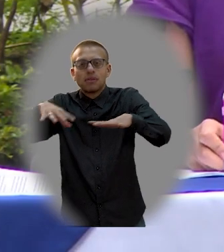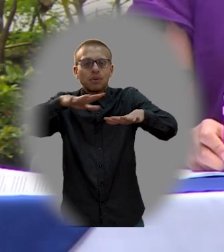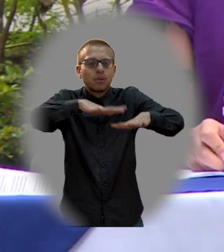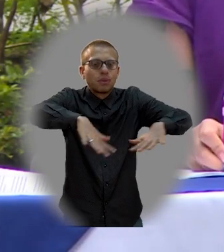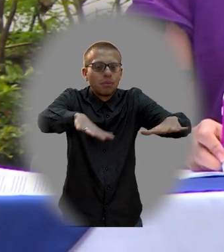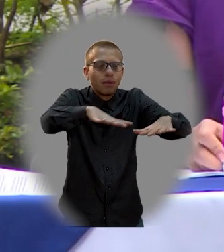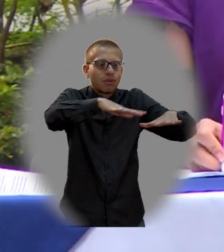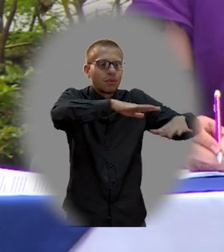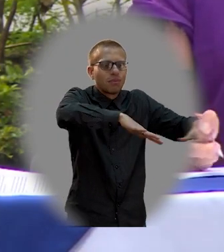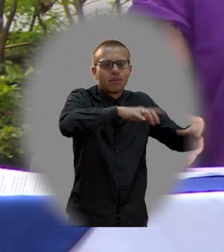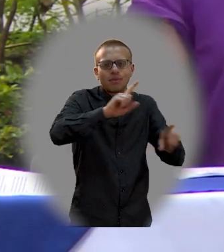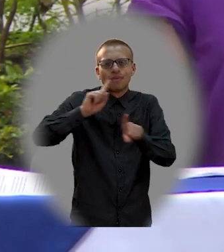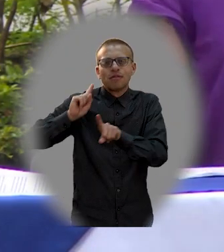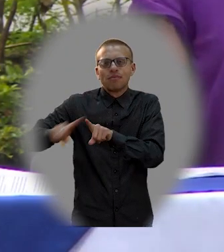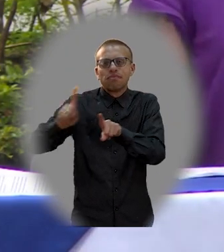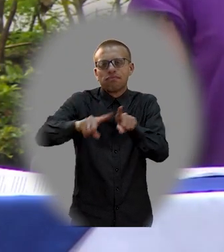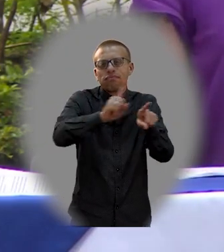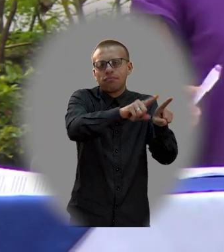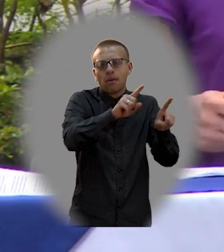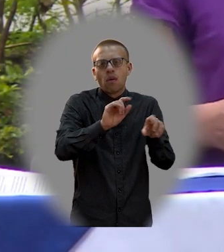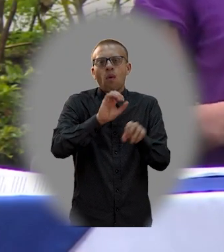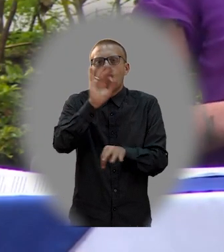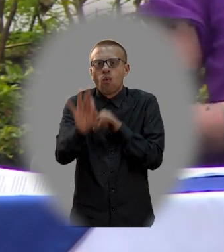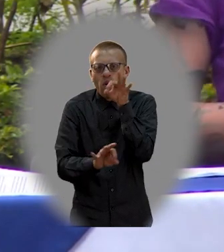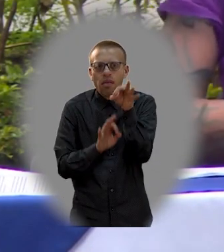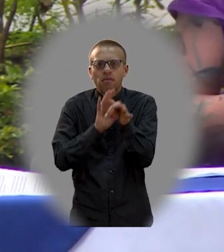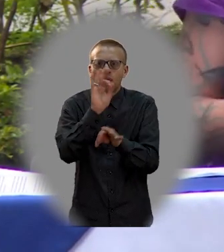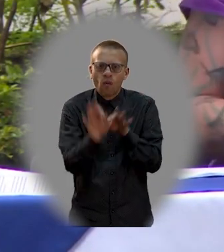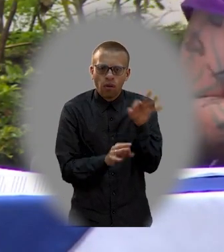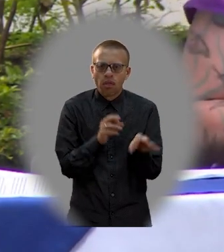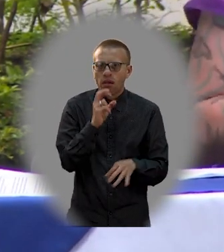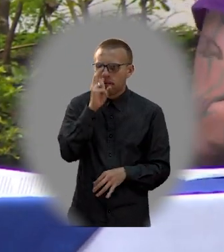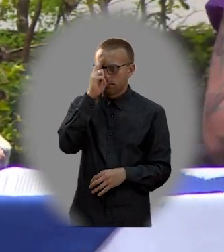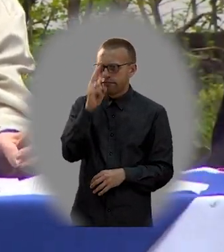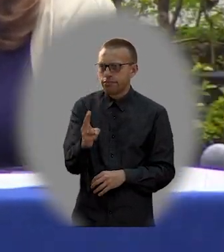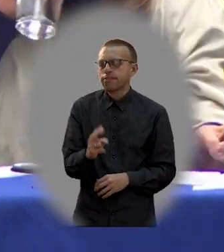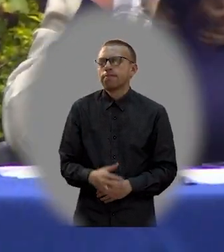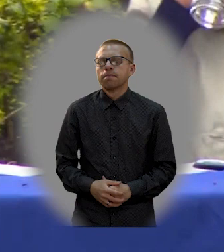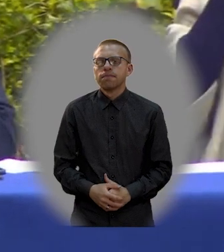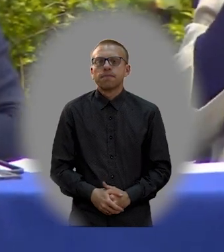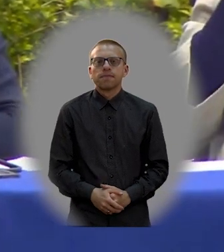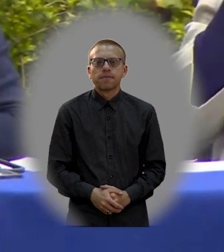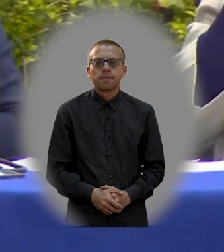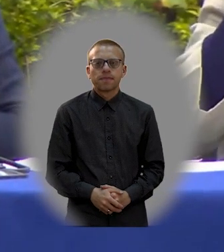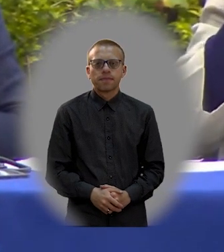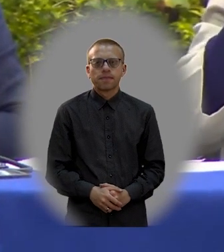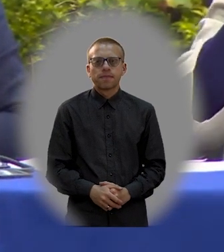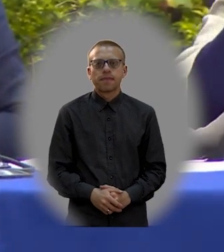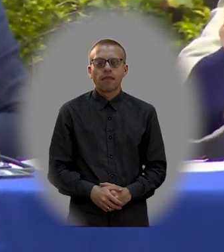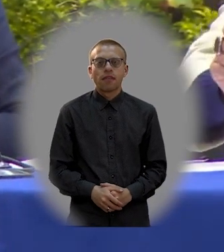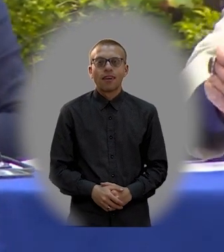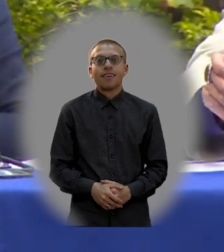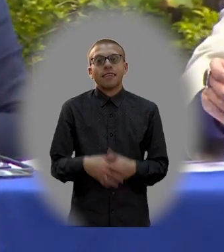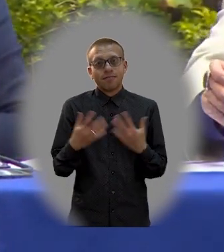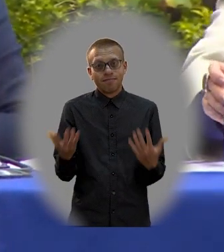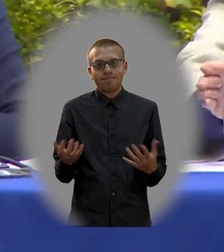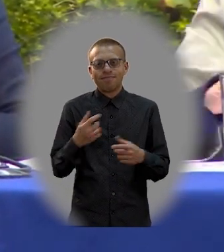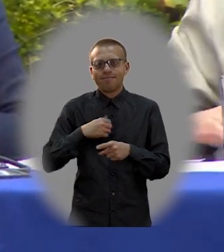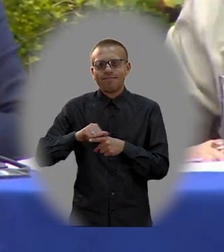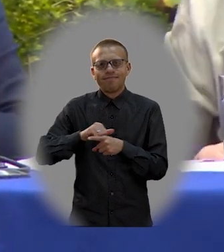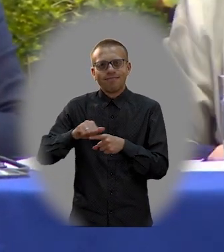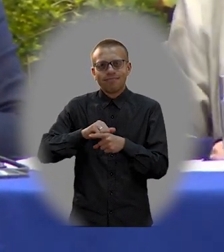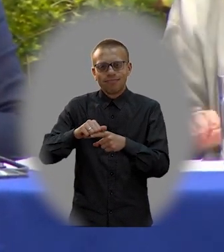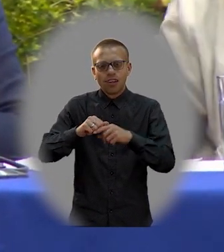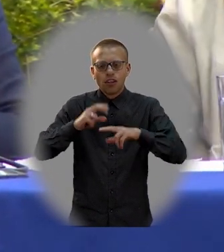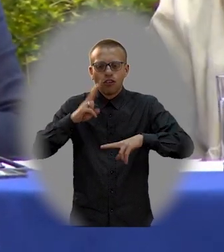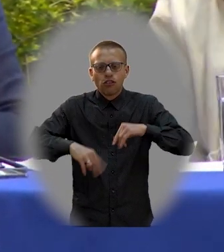las universidades. Muchas gracias, maestra. Bueno, definitivamente el ejercicio de la construcción de una